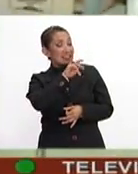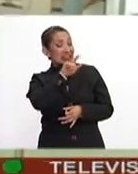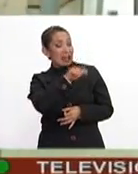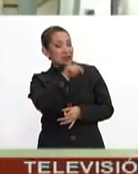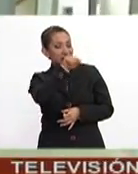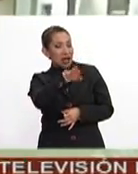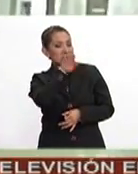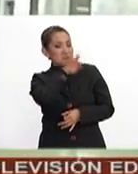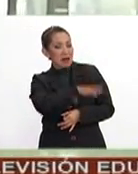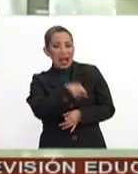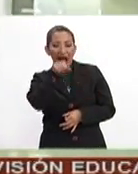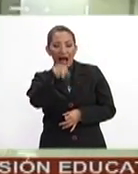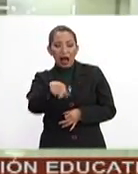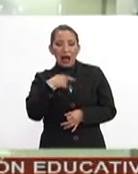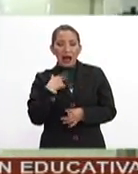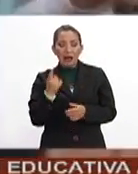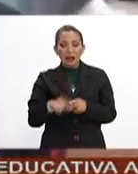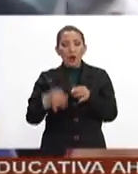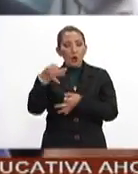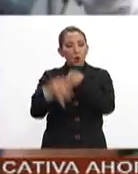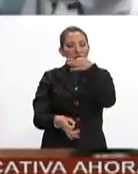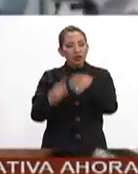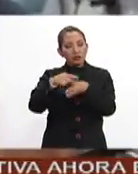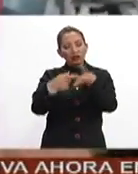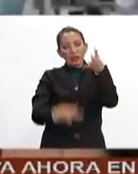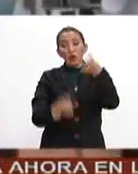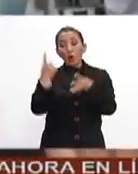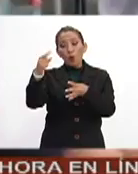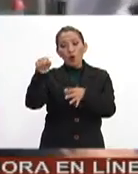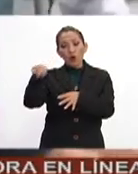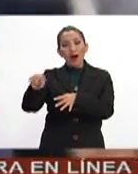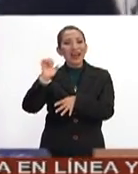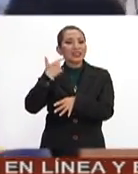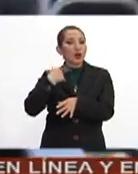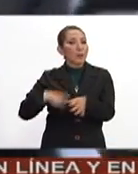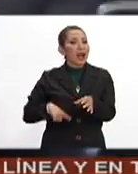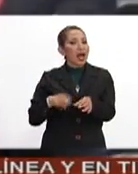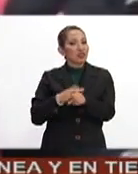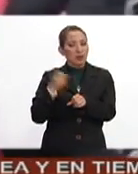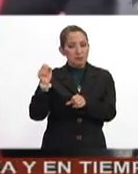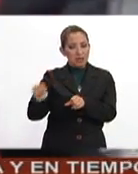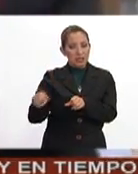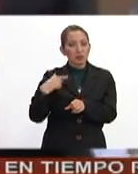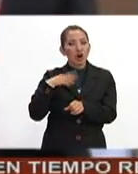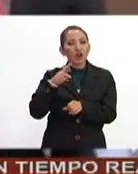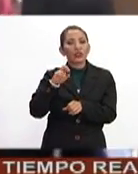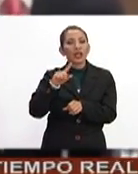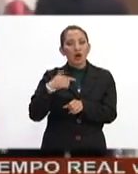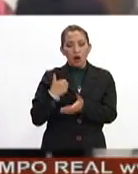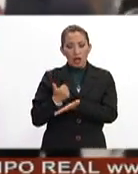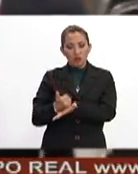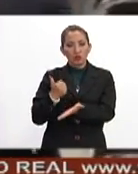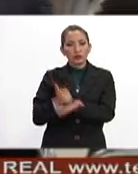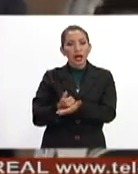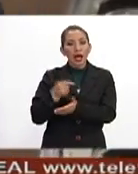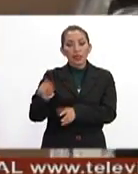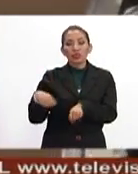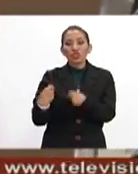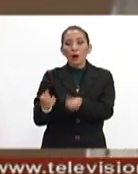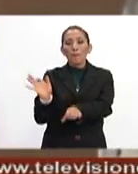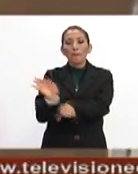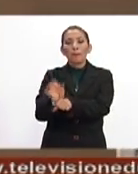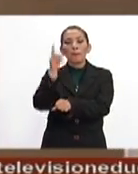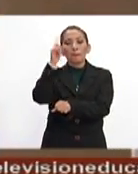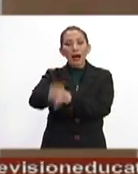Ramos actuó de forma parcial en varios juicios, entre ellos el del exgobernador de esta entidad, Rodrigo Medina, a quien le otorgó un